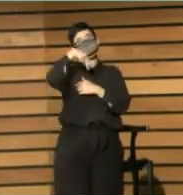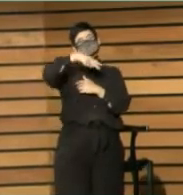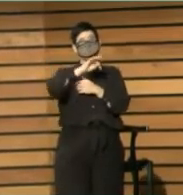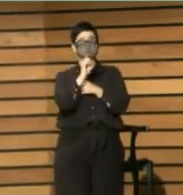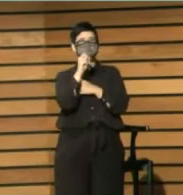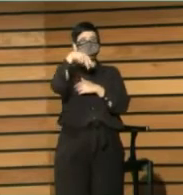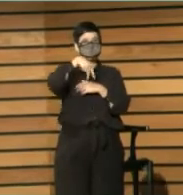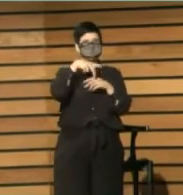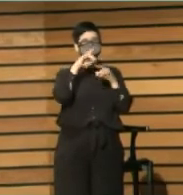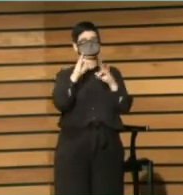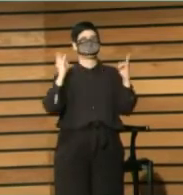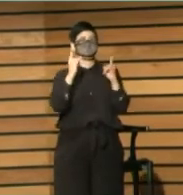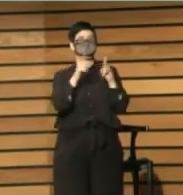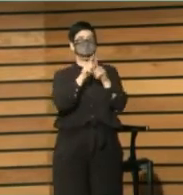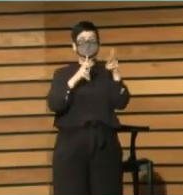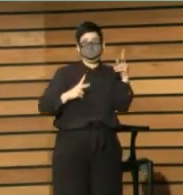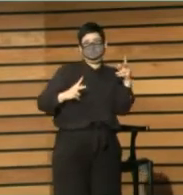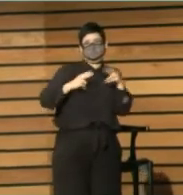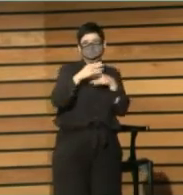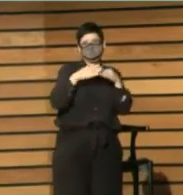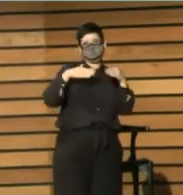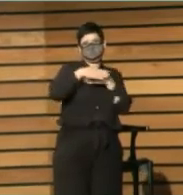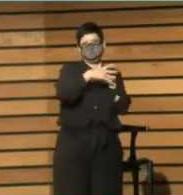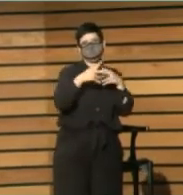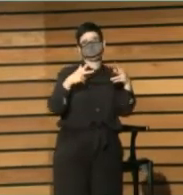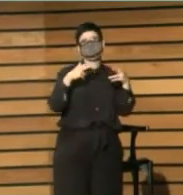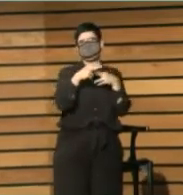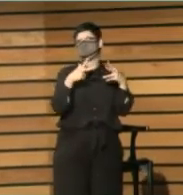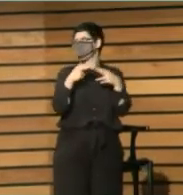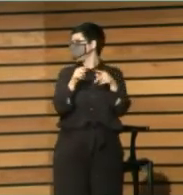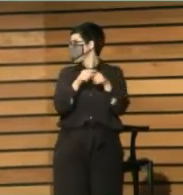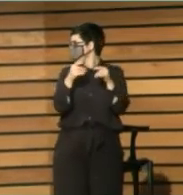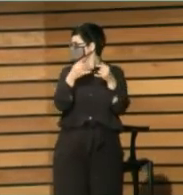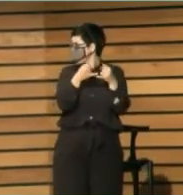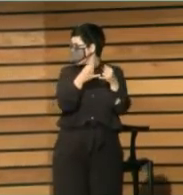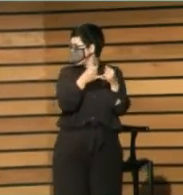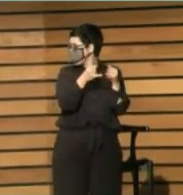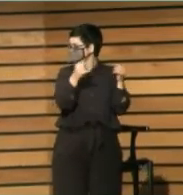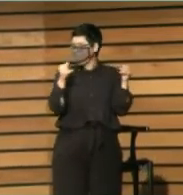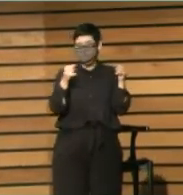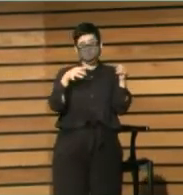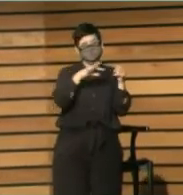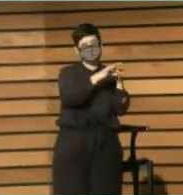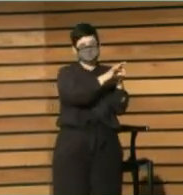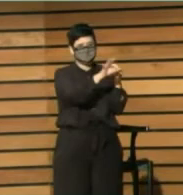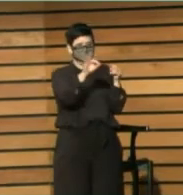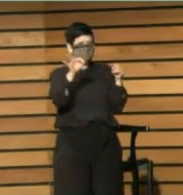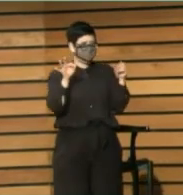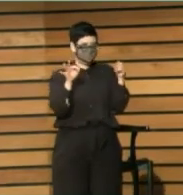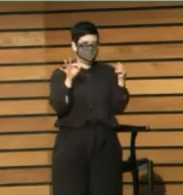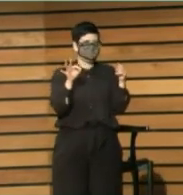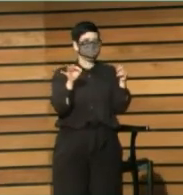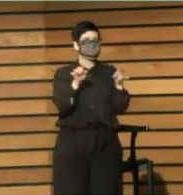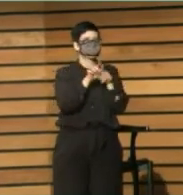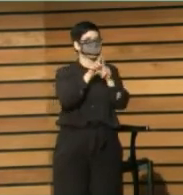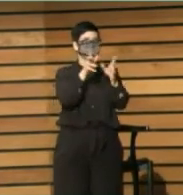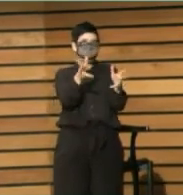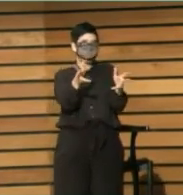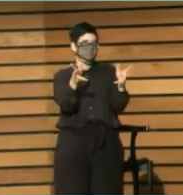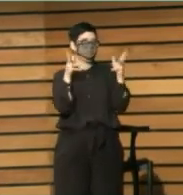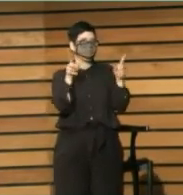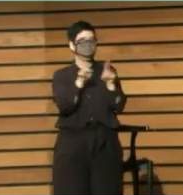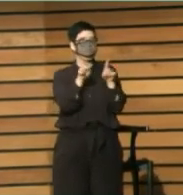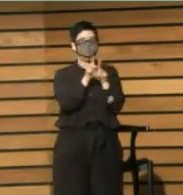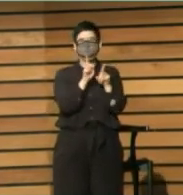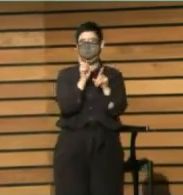tienen las ranuras, por así decirlo, de las atarjeas, y a mí me encantaba ese juego que